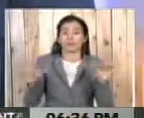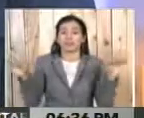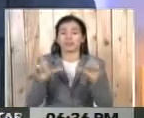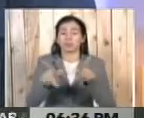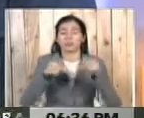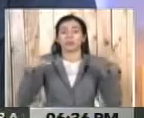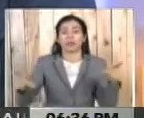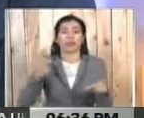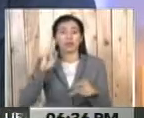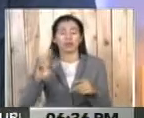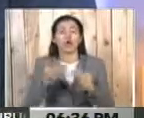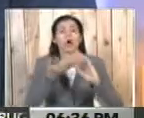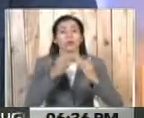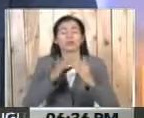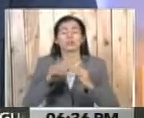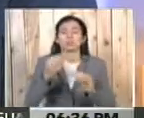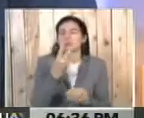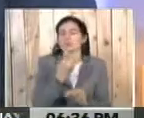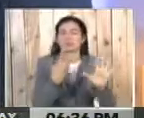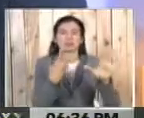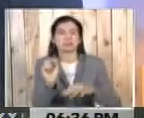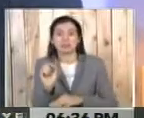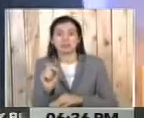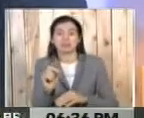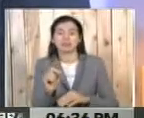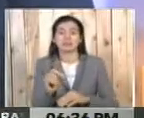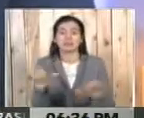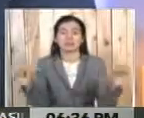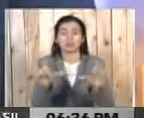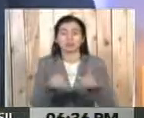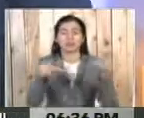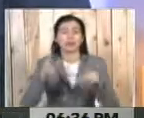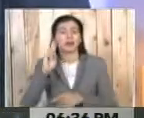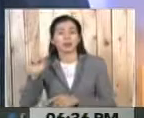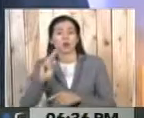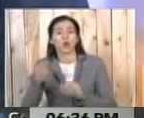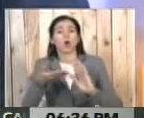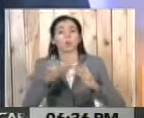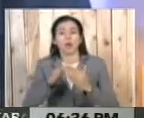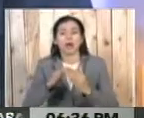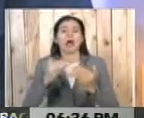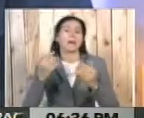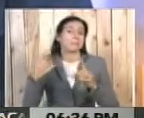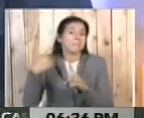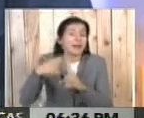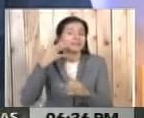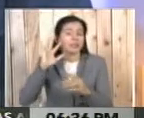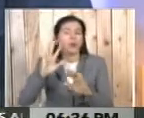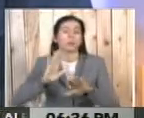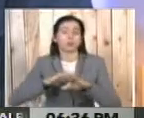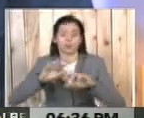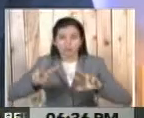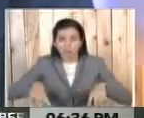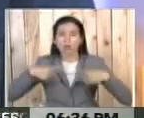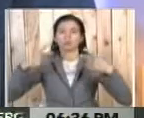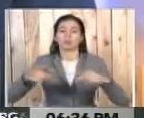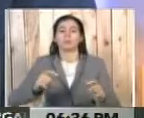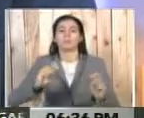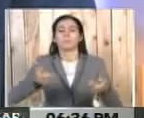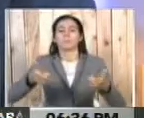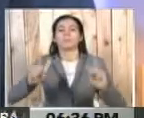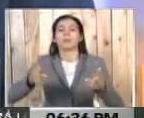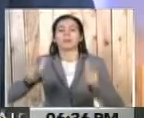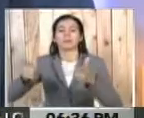los 260 medios comunitarios, e incluso un poco más, porque ahora estamos en proceso de renovación de otorgamiento de habilitaciones